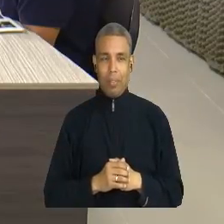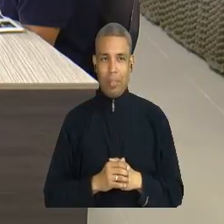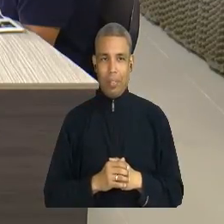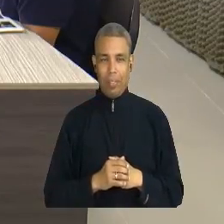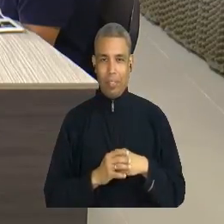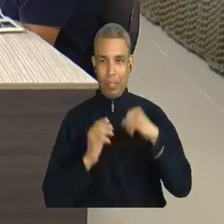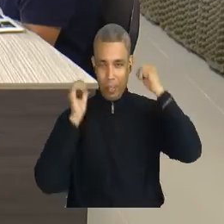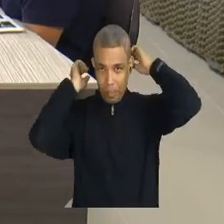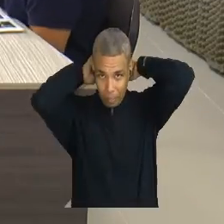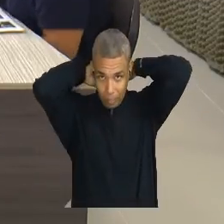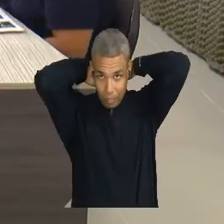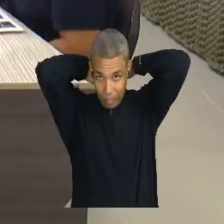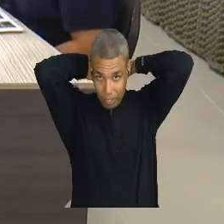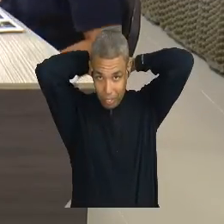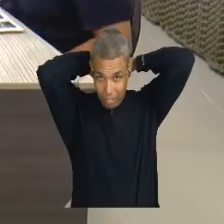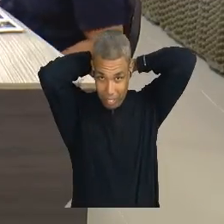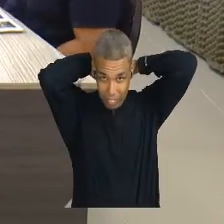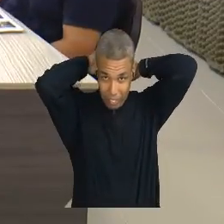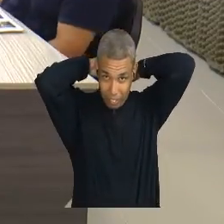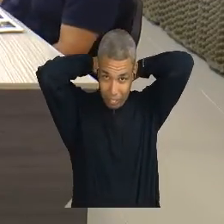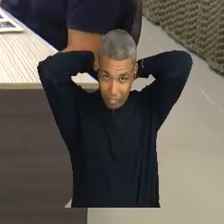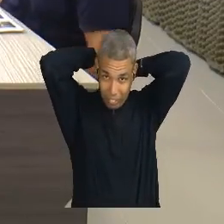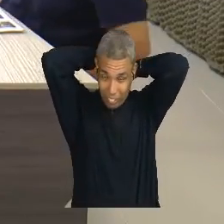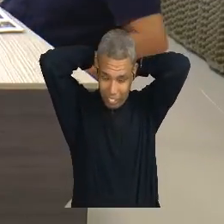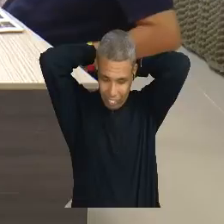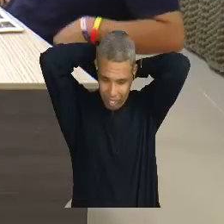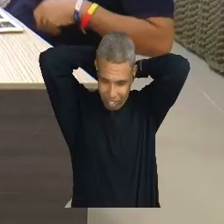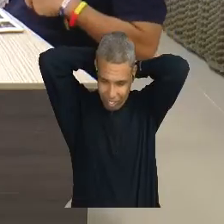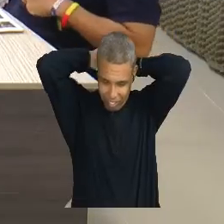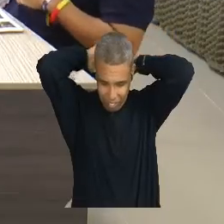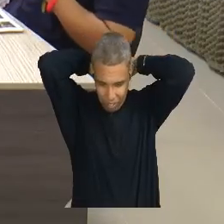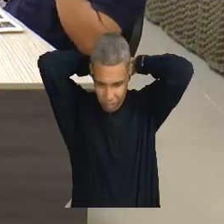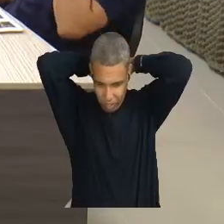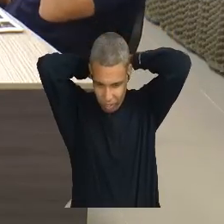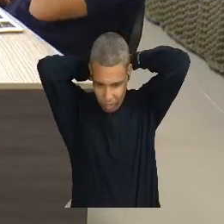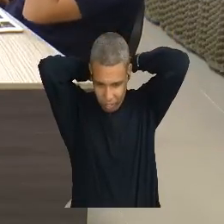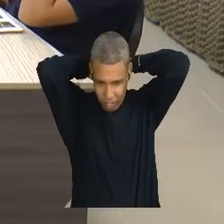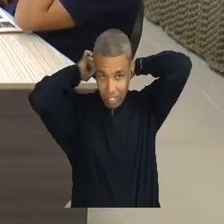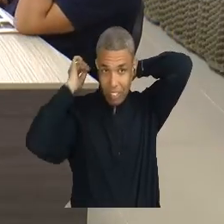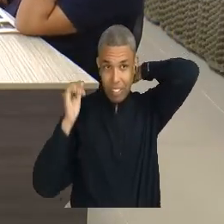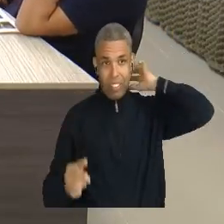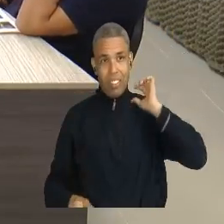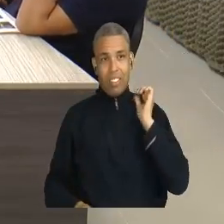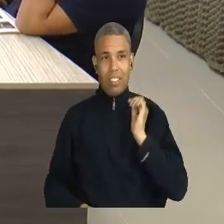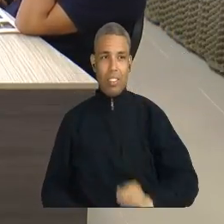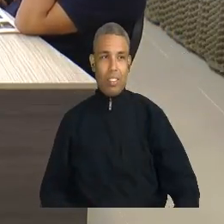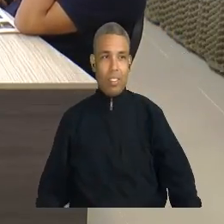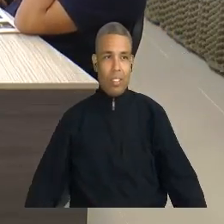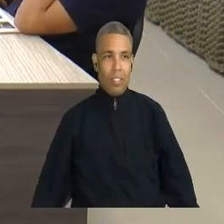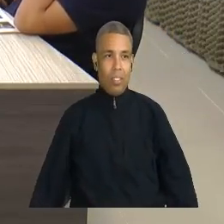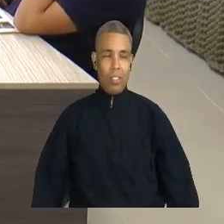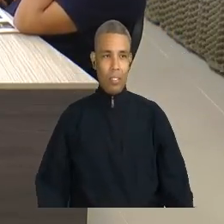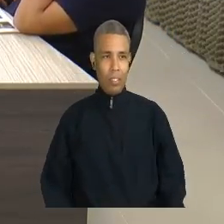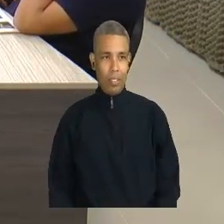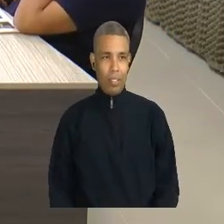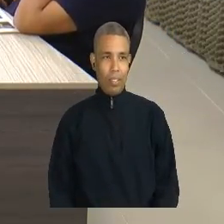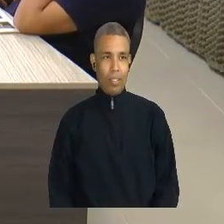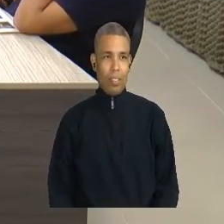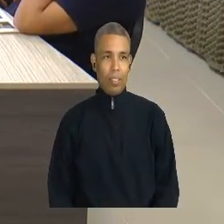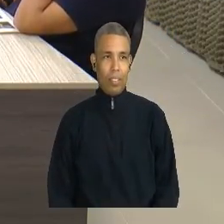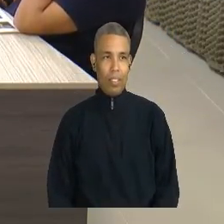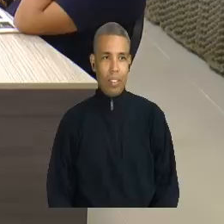todo, que tiene copia. ¡Ah! Sí, pues ¡claro! ¡Ella tiene copia! Pero sí, ahí la película me encantó. Yo estaba haciendo así, yo... ¡Ay! Pues